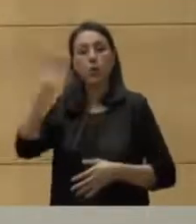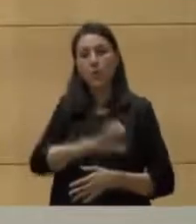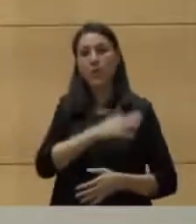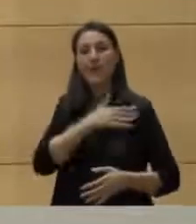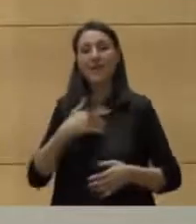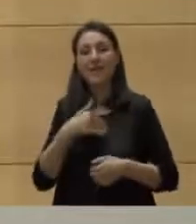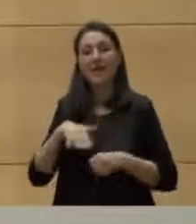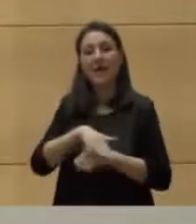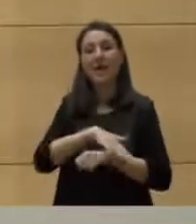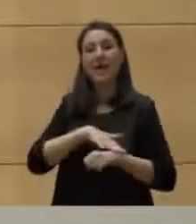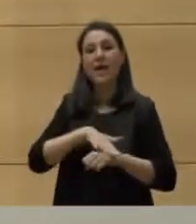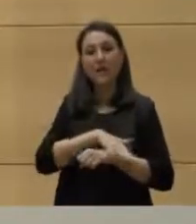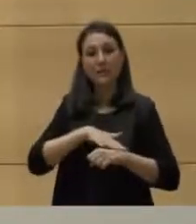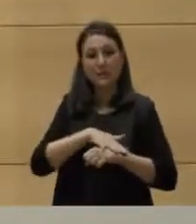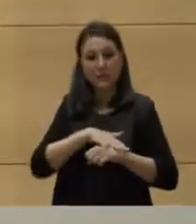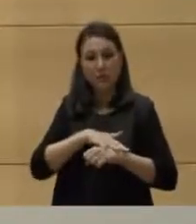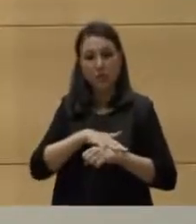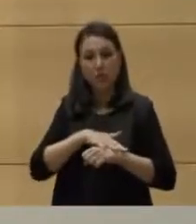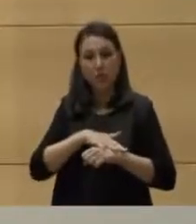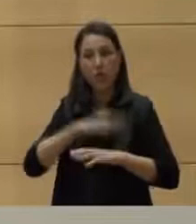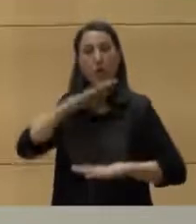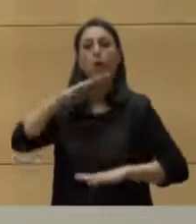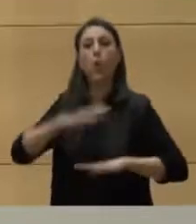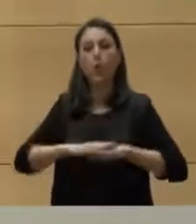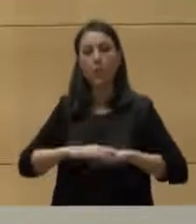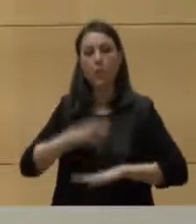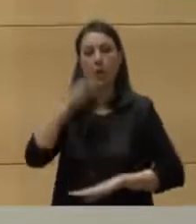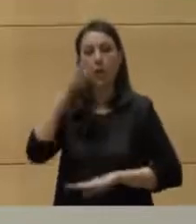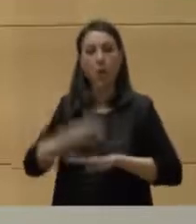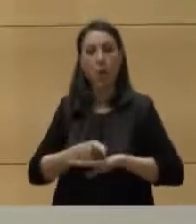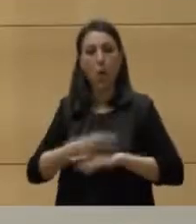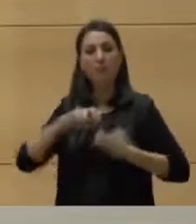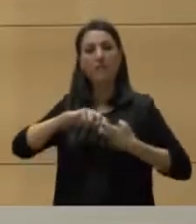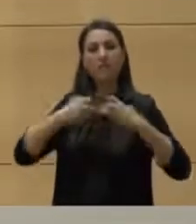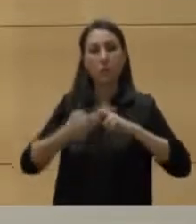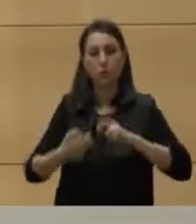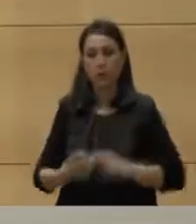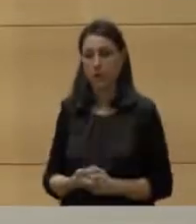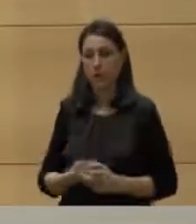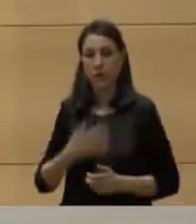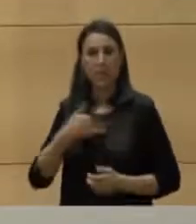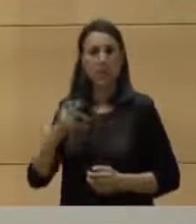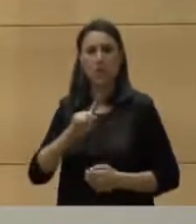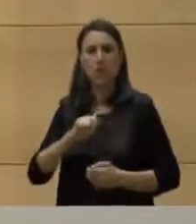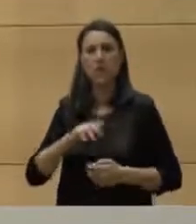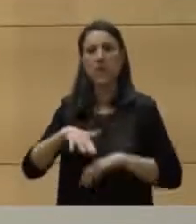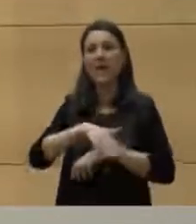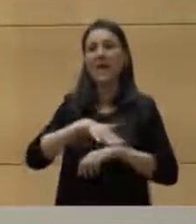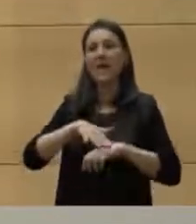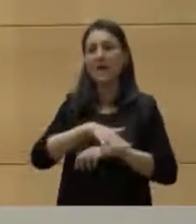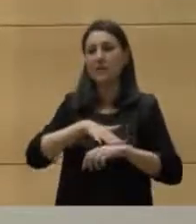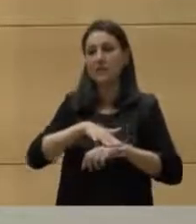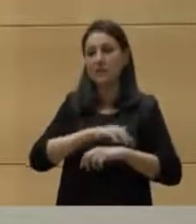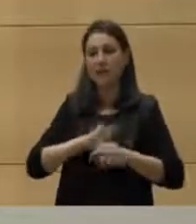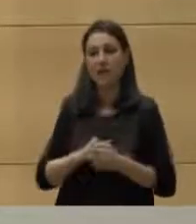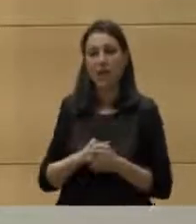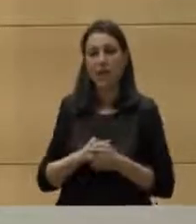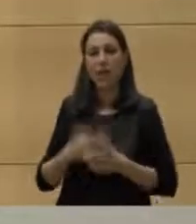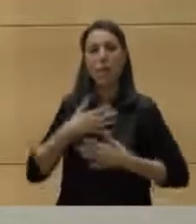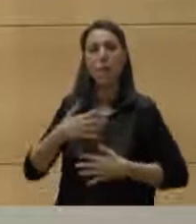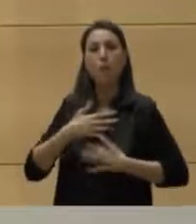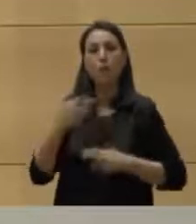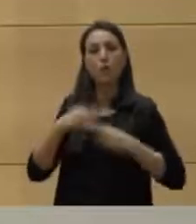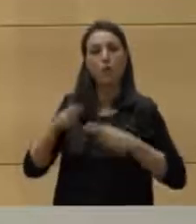funcionarios que cumplan y ejecuten las órdenes que da Bruselas. No quieren estados encarnaciones de la voluntad